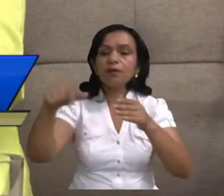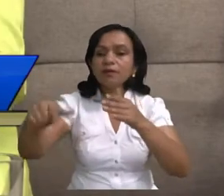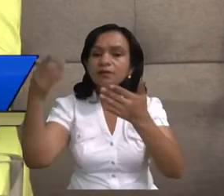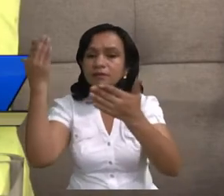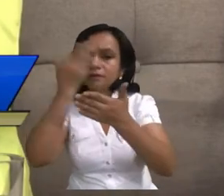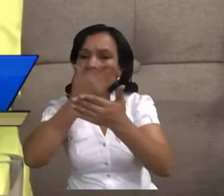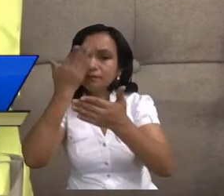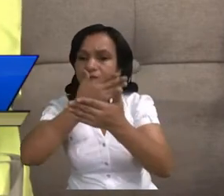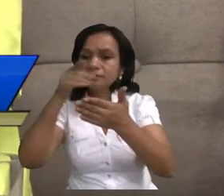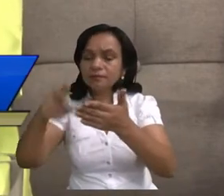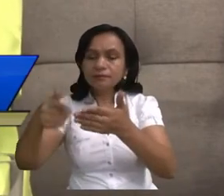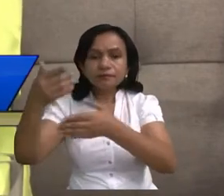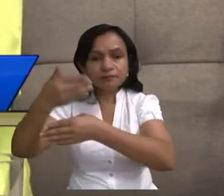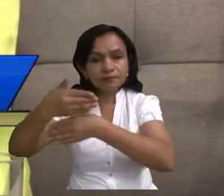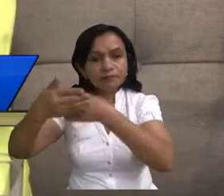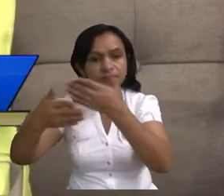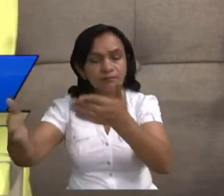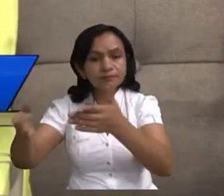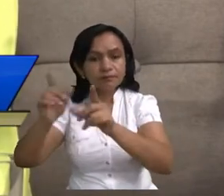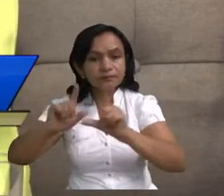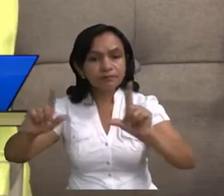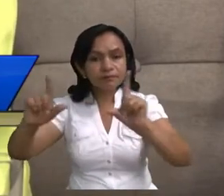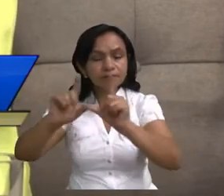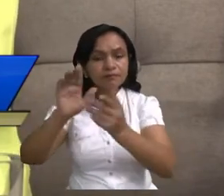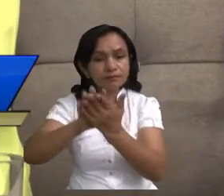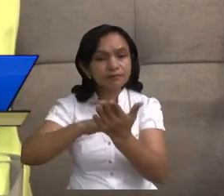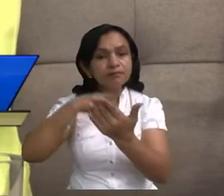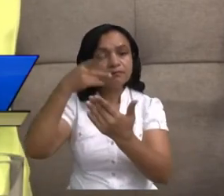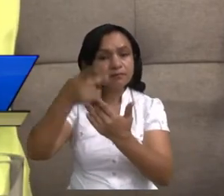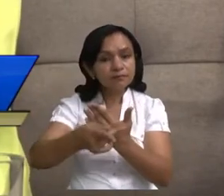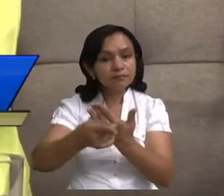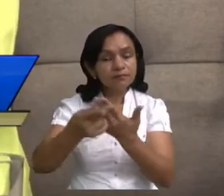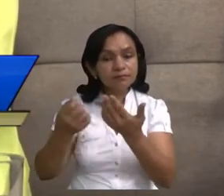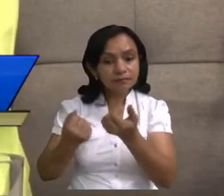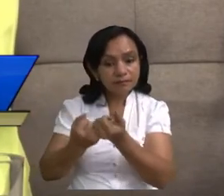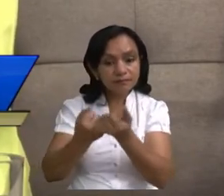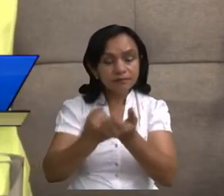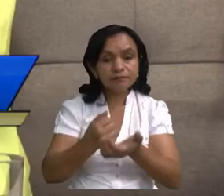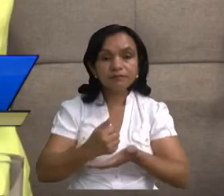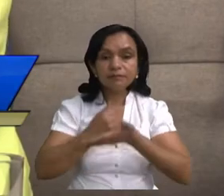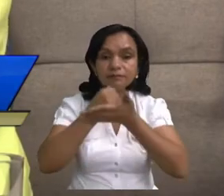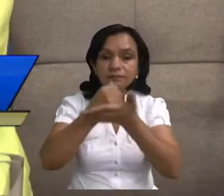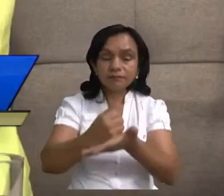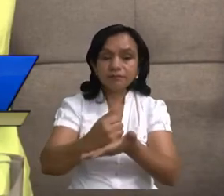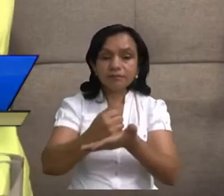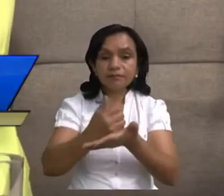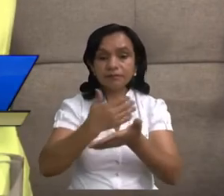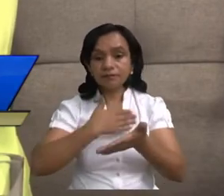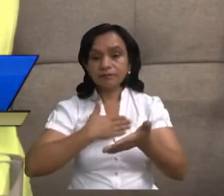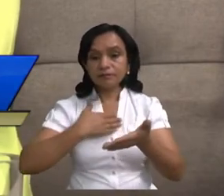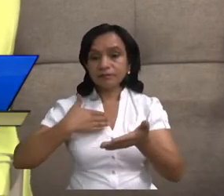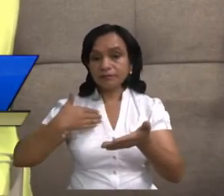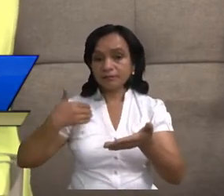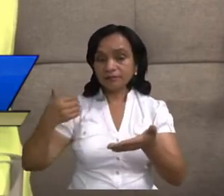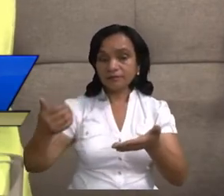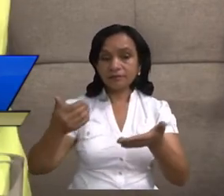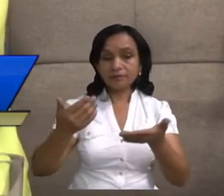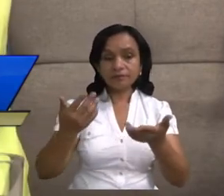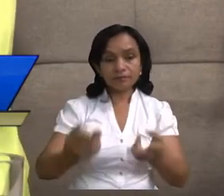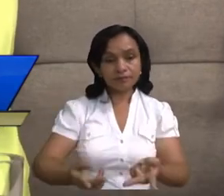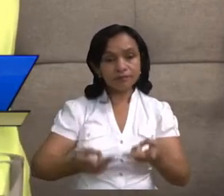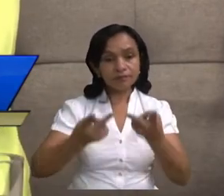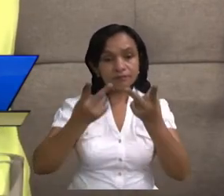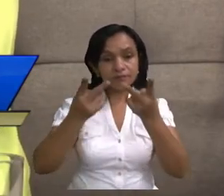es que por esta formación y por todos estos programas que hay que van dirigidos a la mejora continua también de la calidad de vida